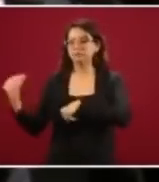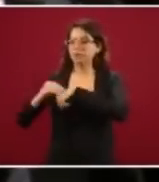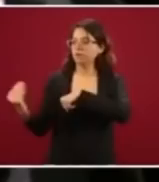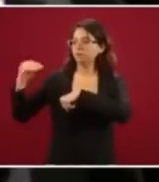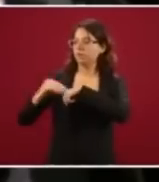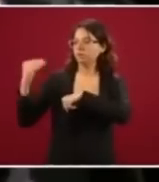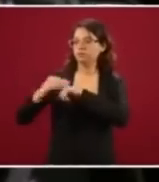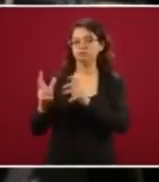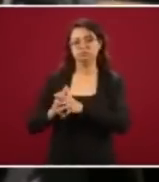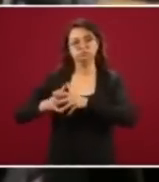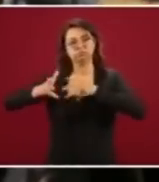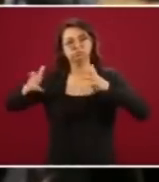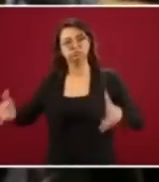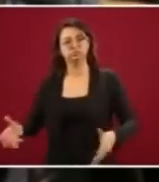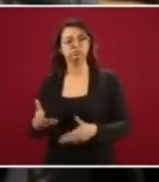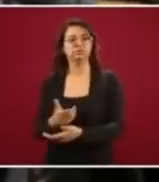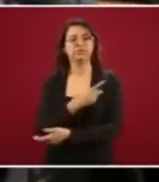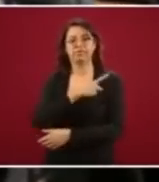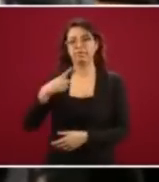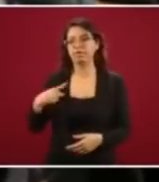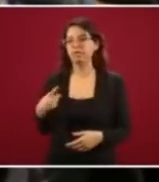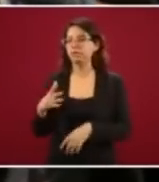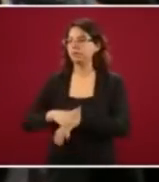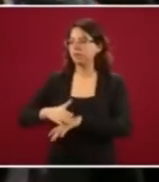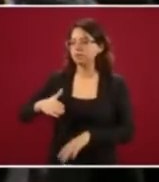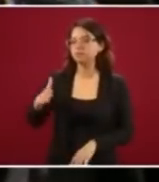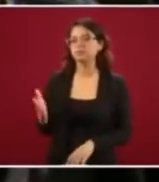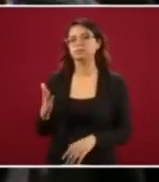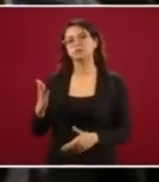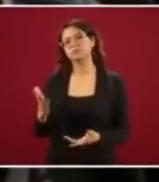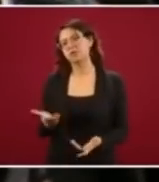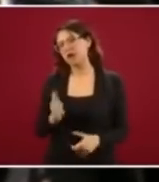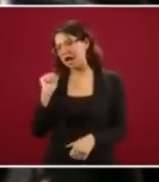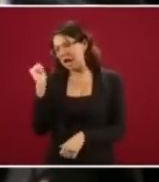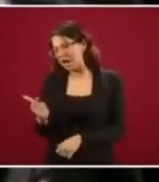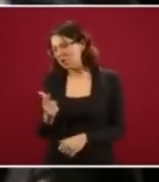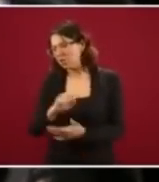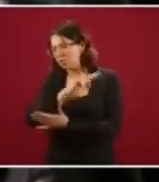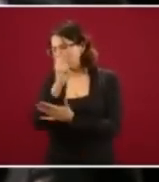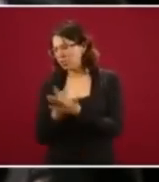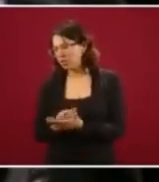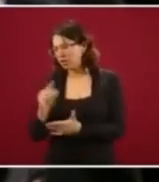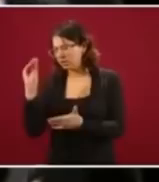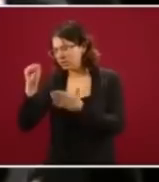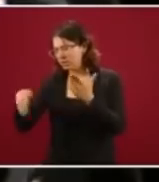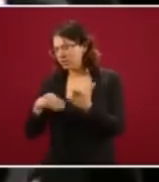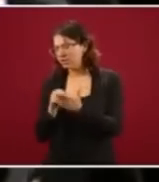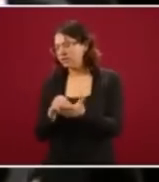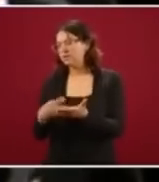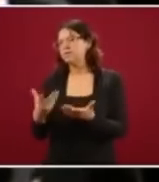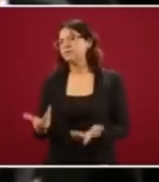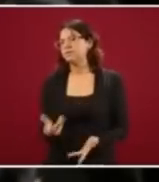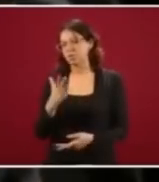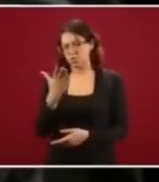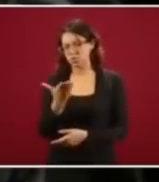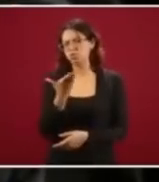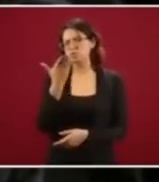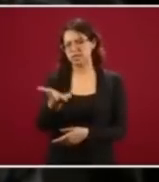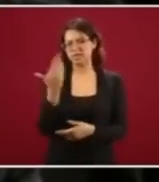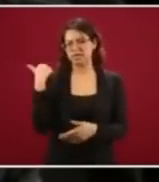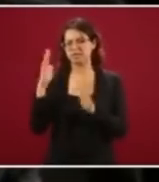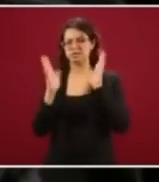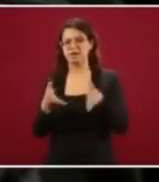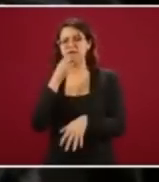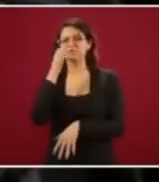preguntarle, presidente, al respecto, si se tiene programado algo, ya lo había anunciado usted, pero sin embargo sigue